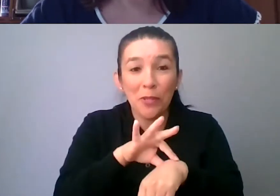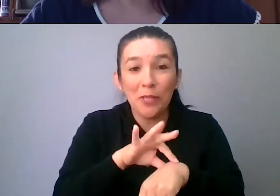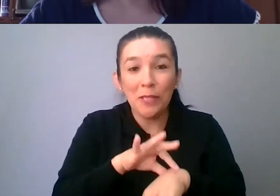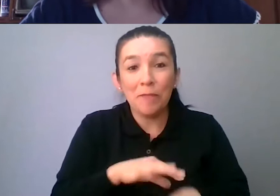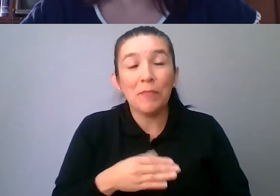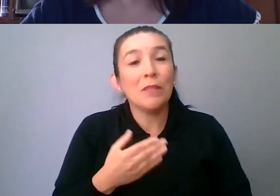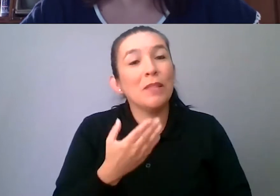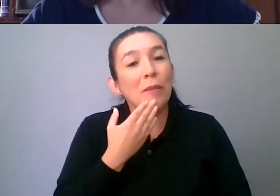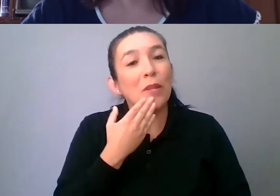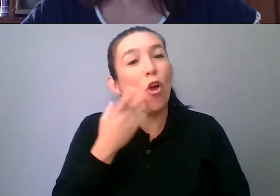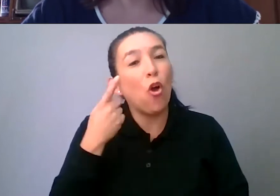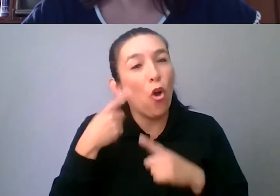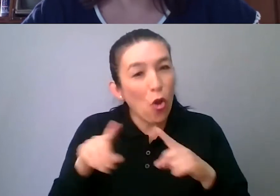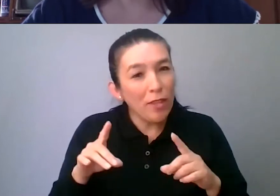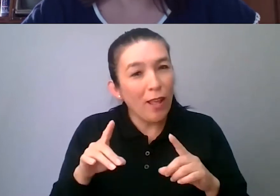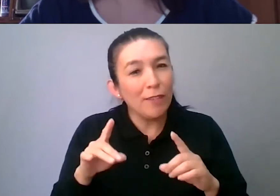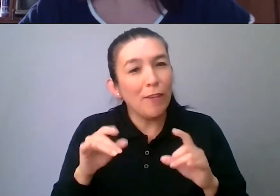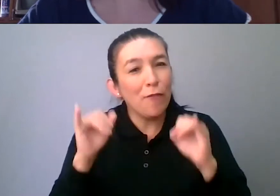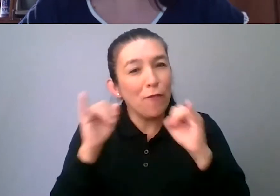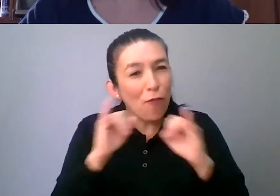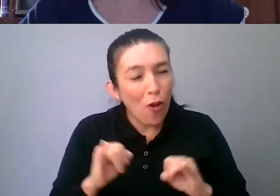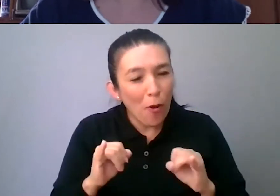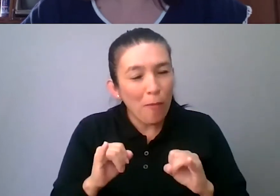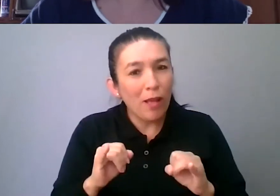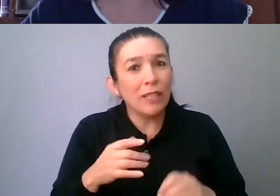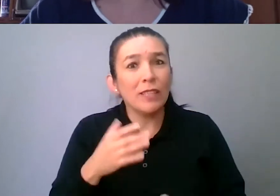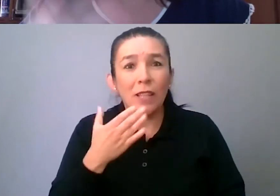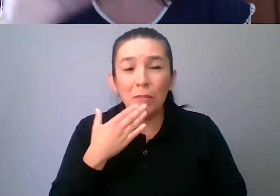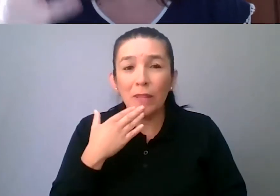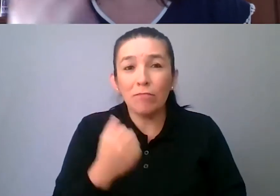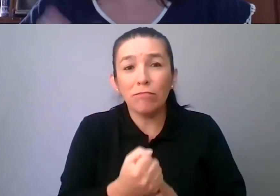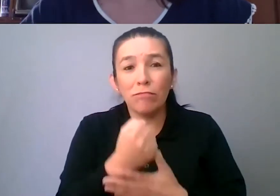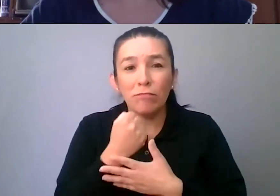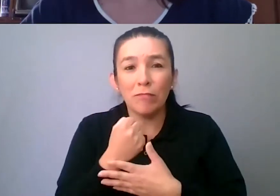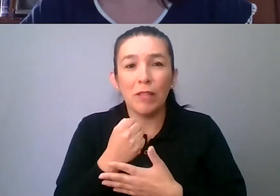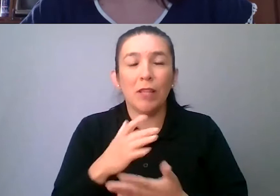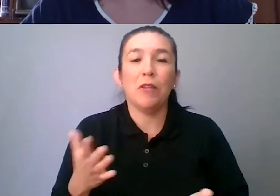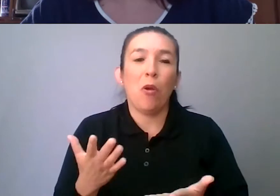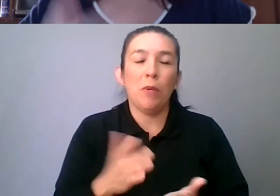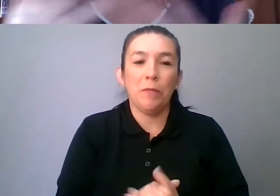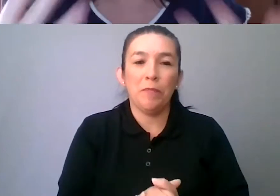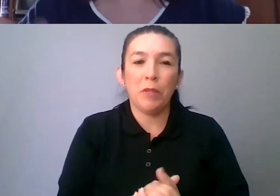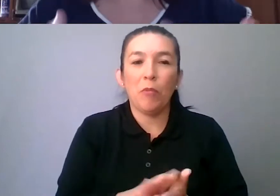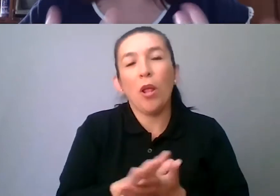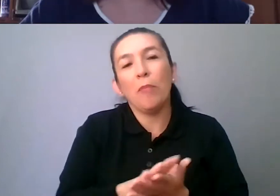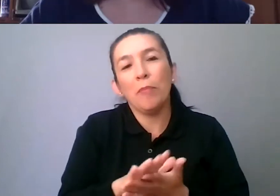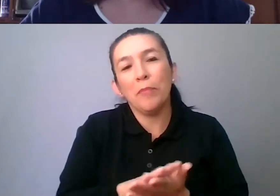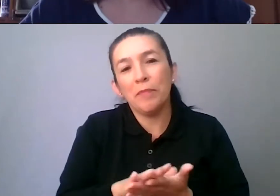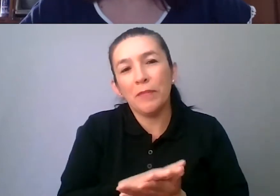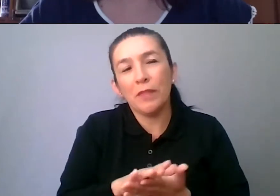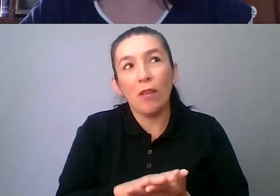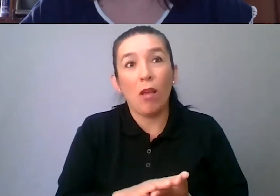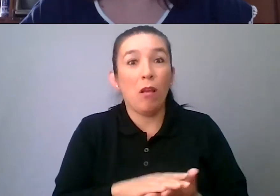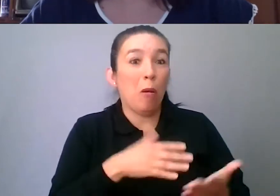pero también hay otras figuras, muchas más figuras que tienen otras funcionalidades que son desde contar o acompañar un